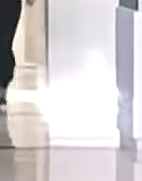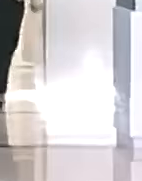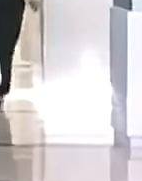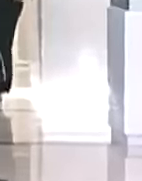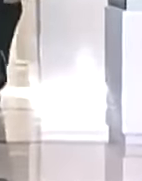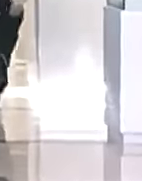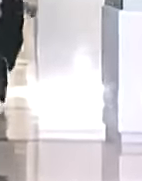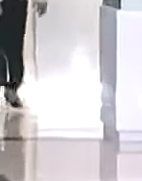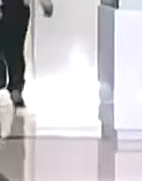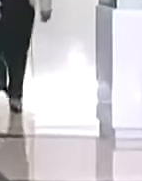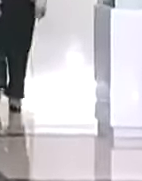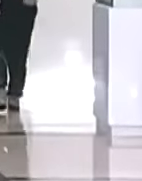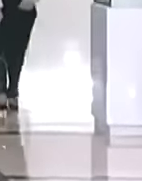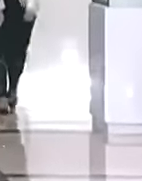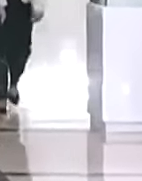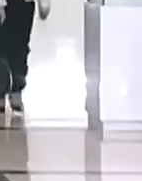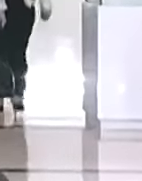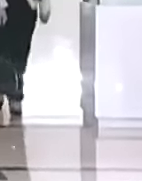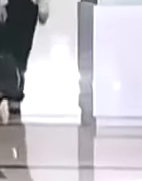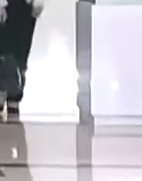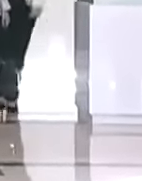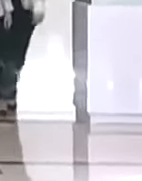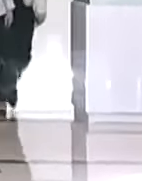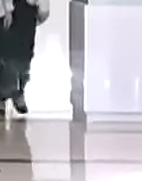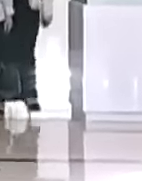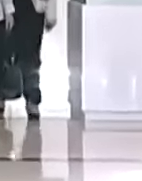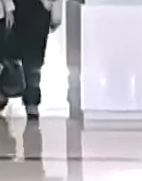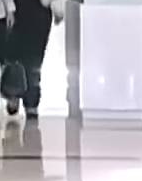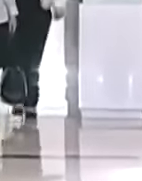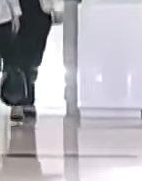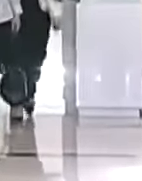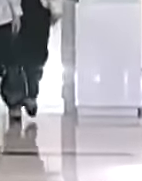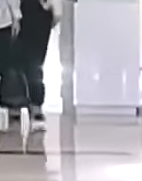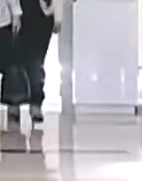Gobierno Nacional y la Plataforma Unitaria.